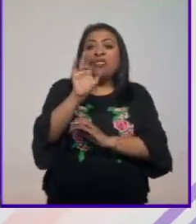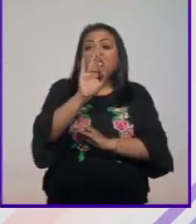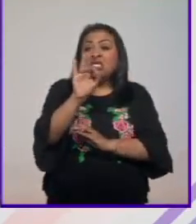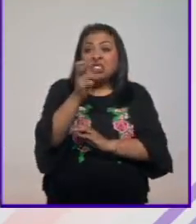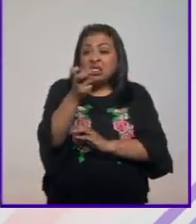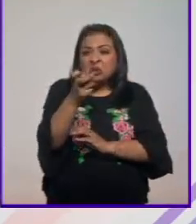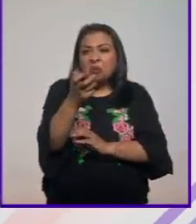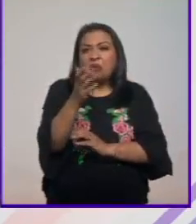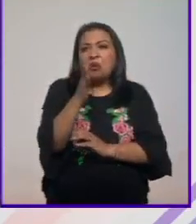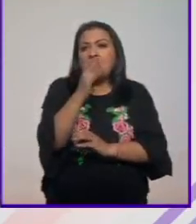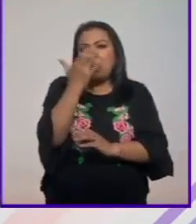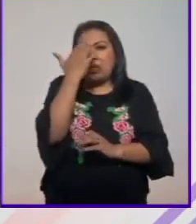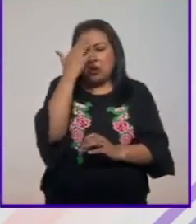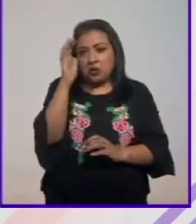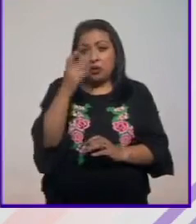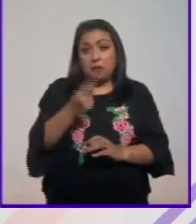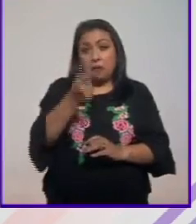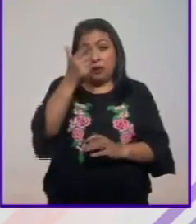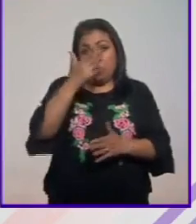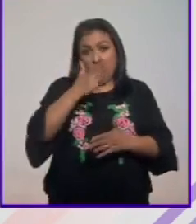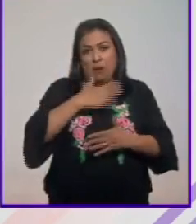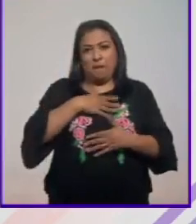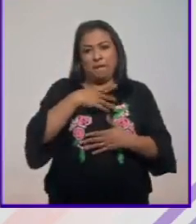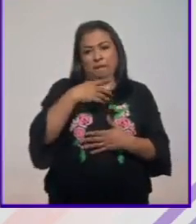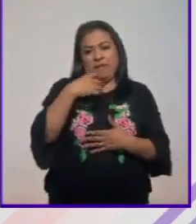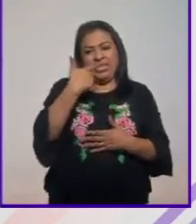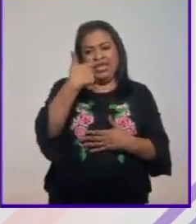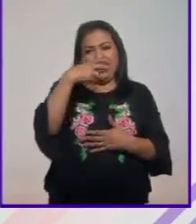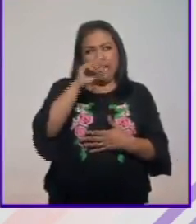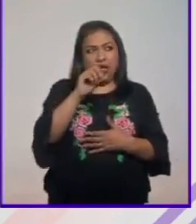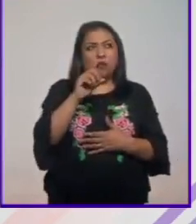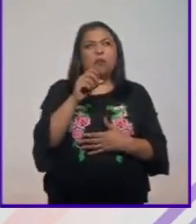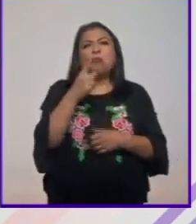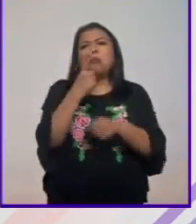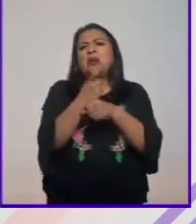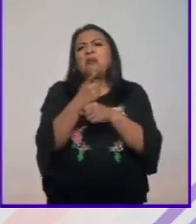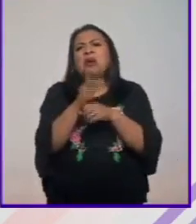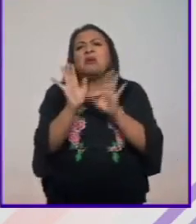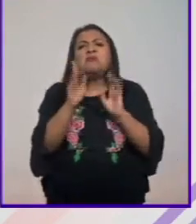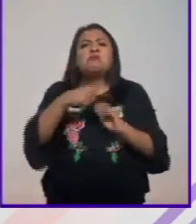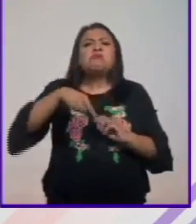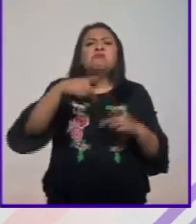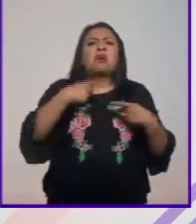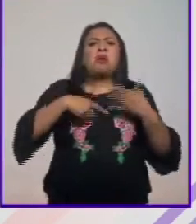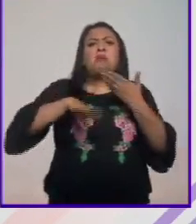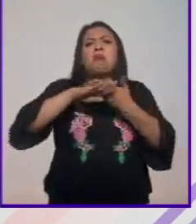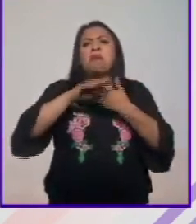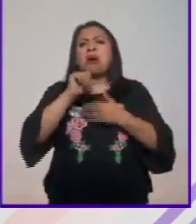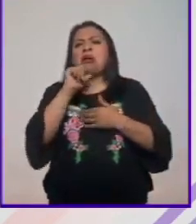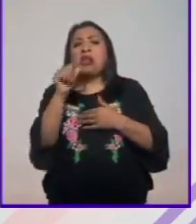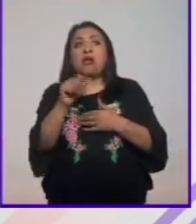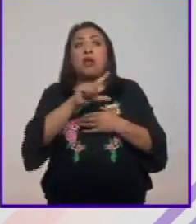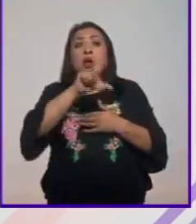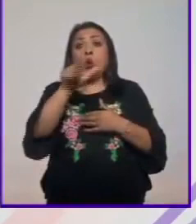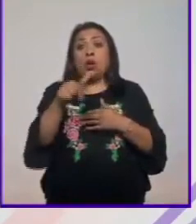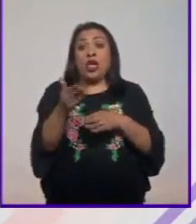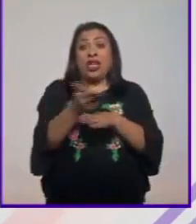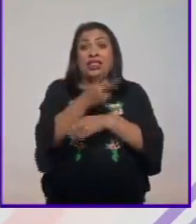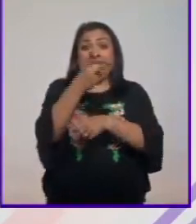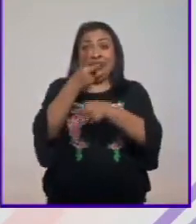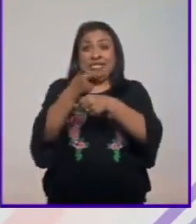conocido. Entonces, el primer disco fue Pa' Mi Genio. En principio no pasó nada con los puristas, pero antes de que sacara el